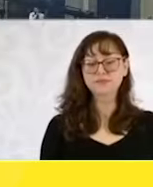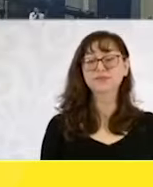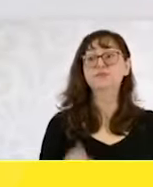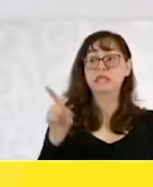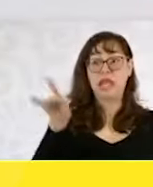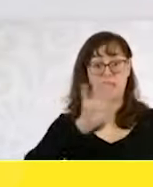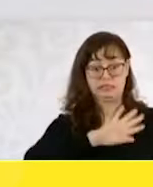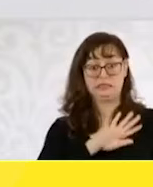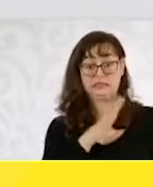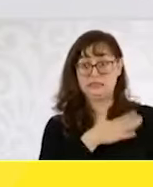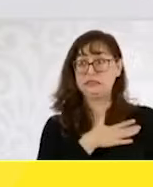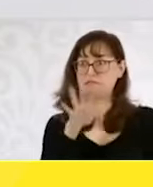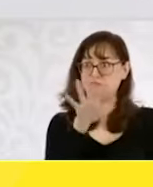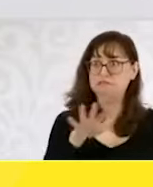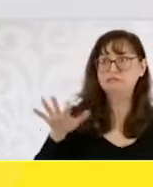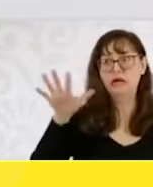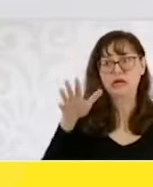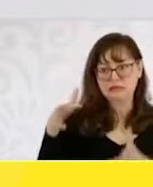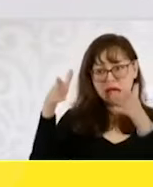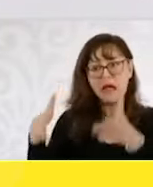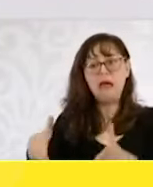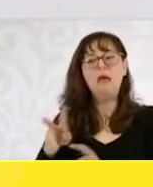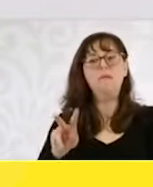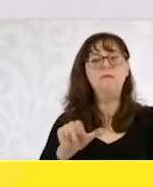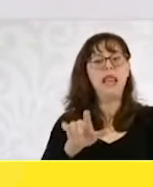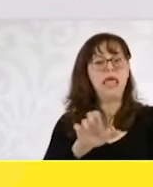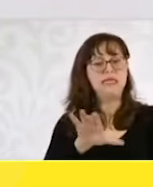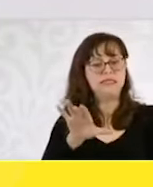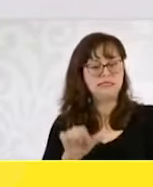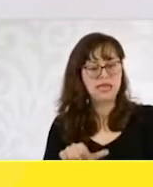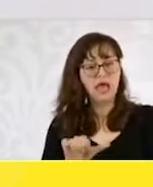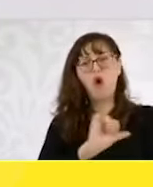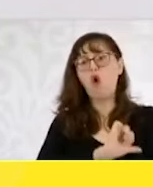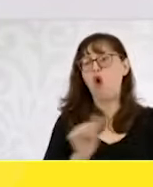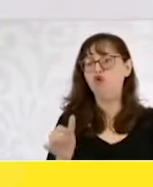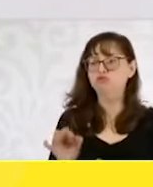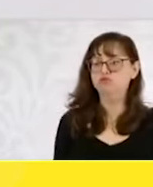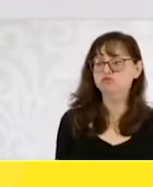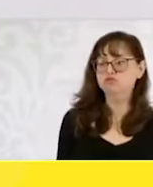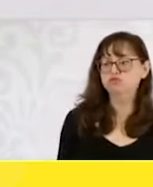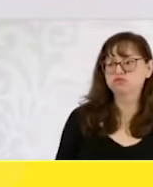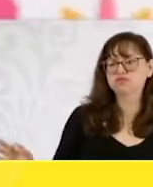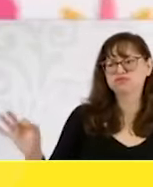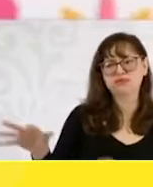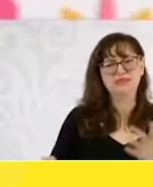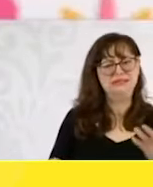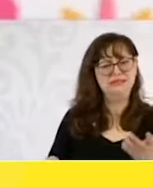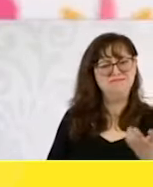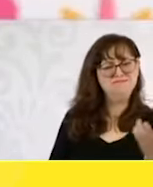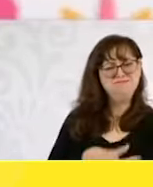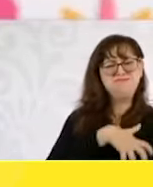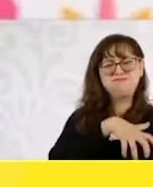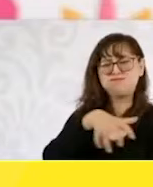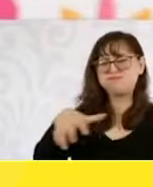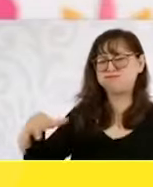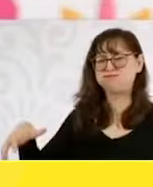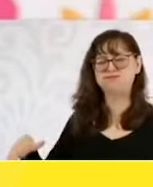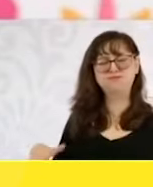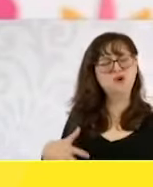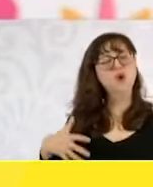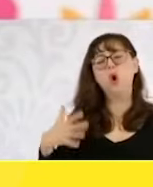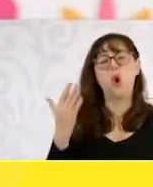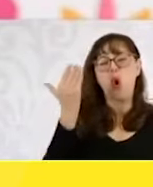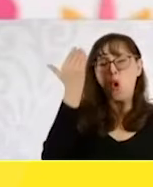nacional, México expresa su apoyo, su respaldo a Valencia por las inundaciones en España. La presidenta de México, Claudia Sheinbaum,